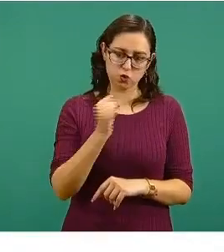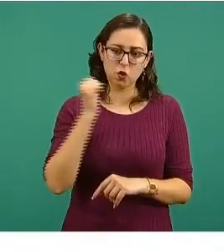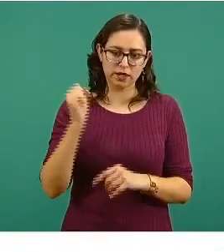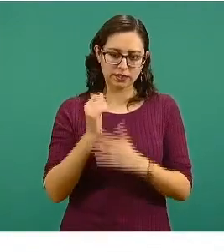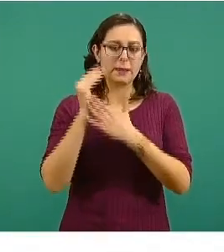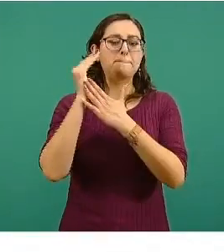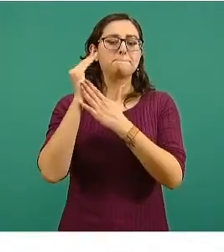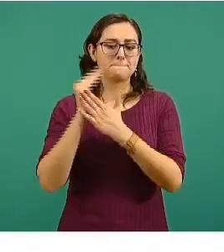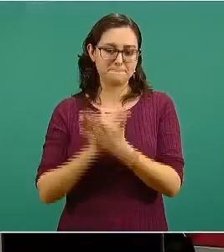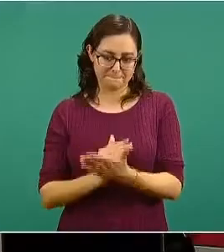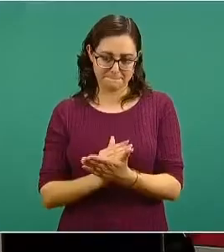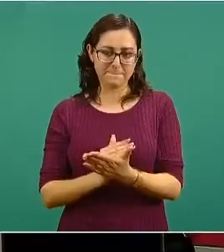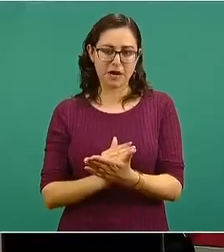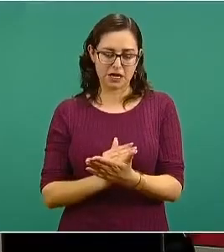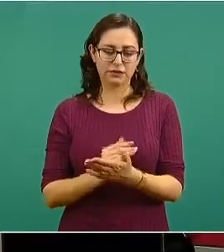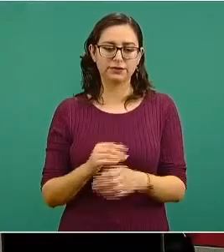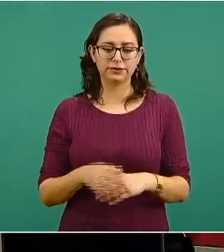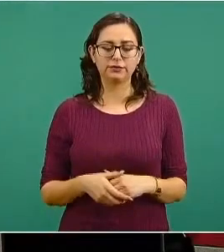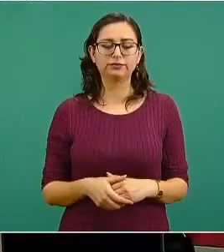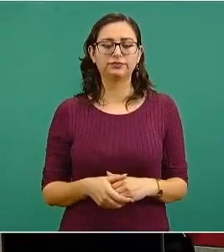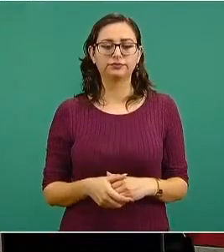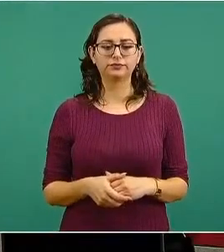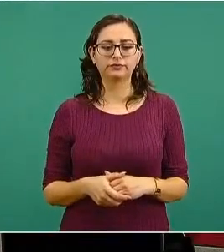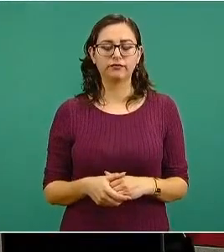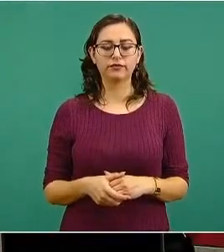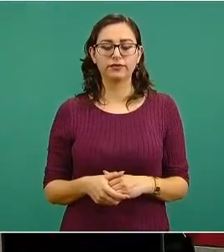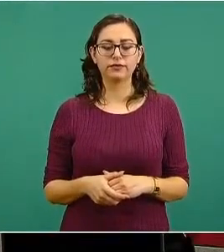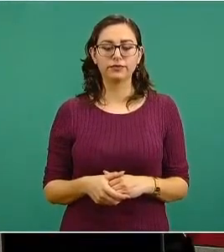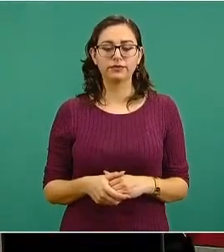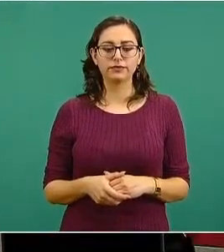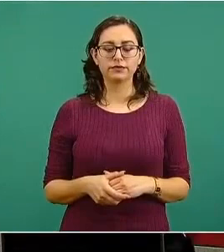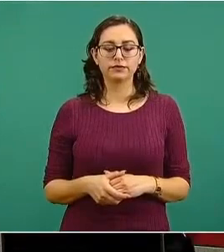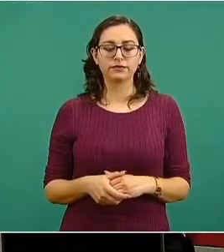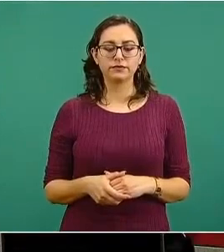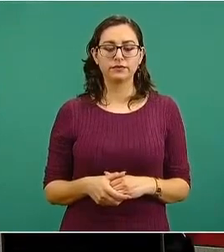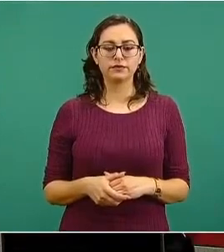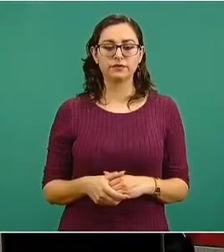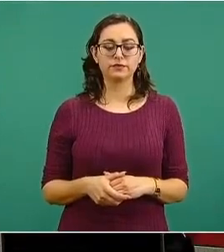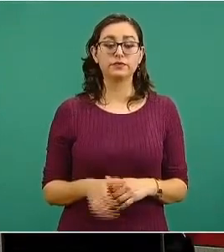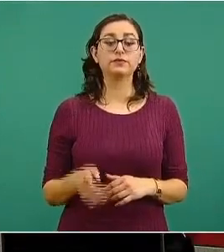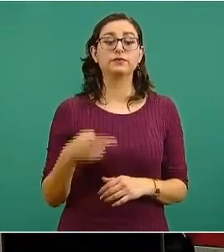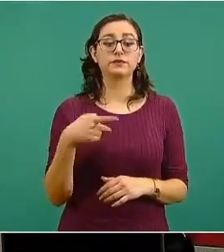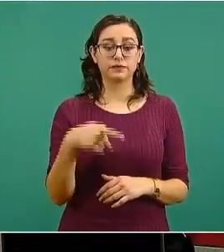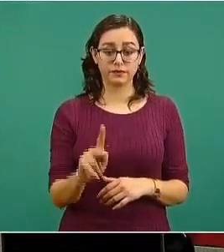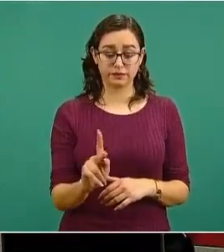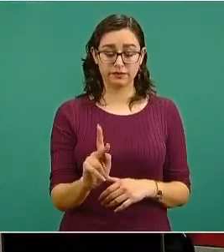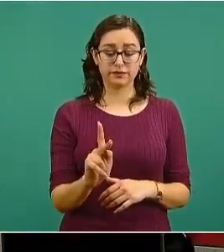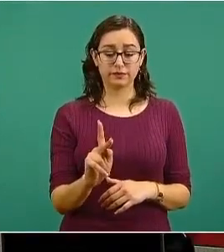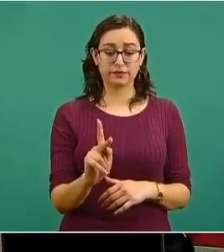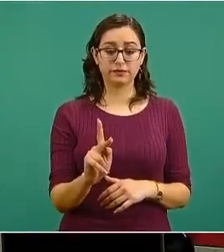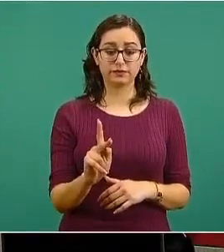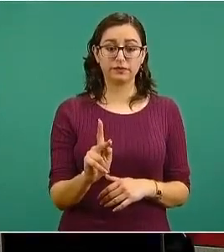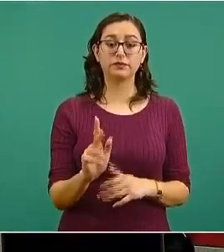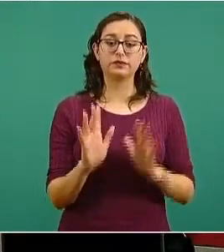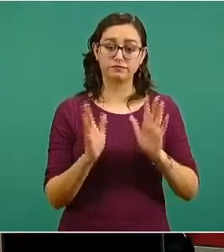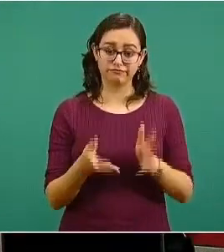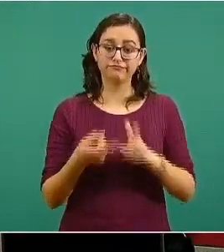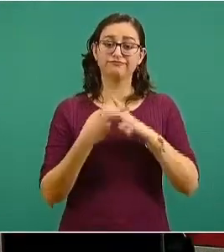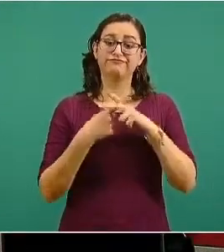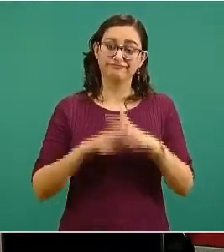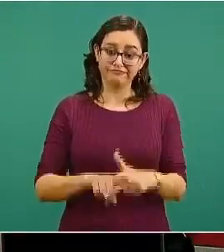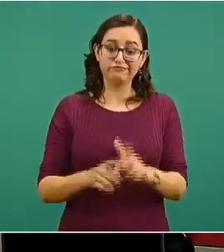actualmente en esta segunda ola el número de defunciones. Sin embargo, ya está